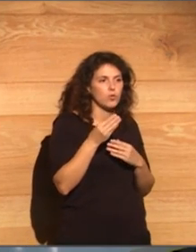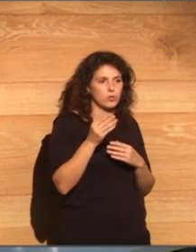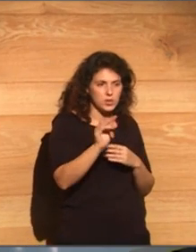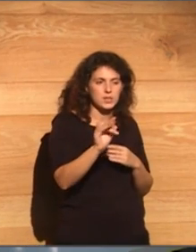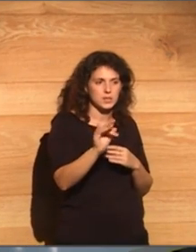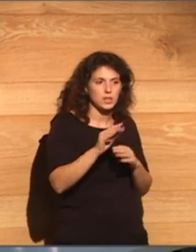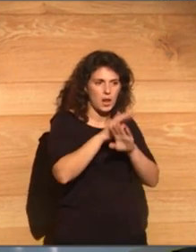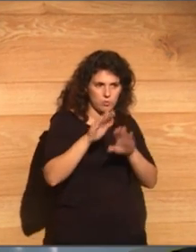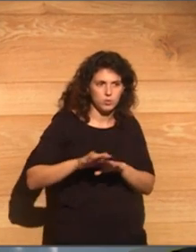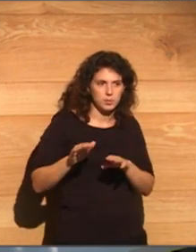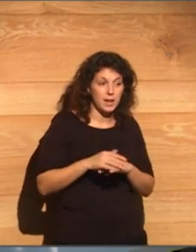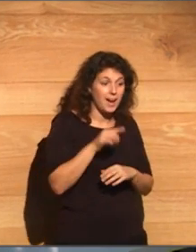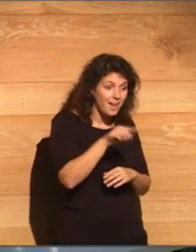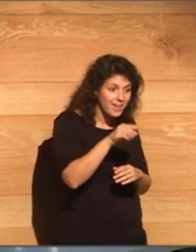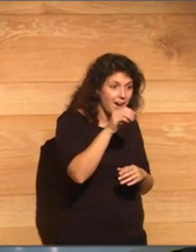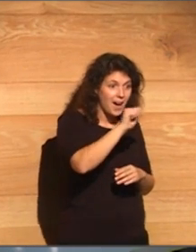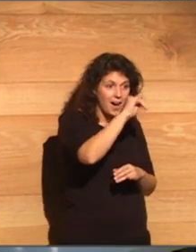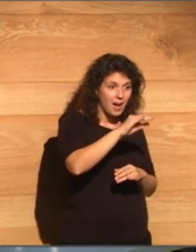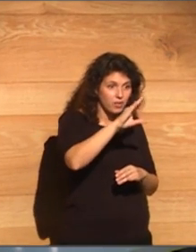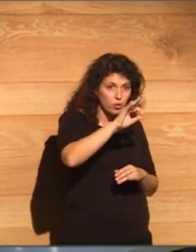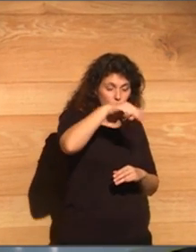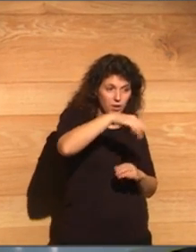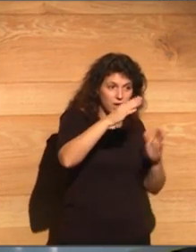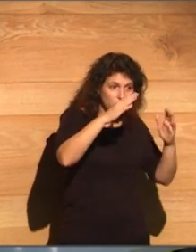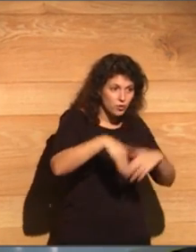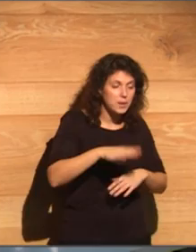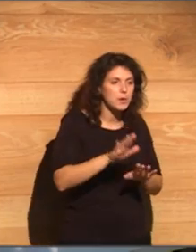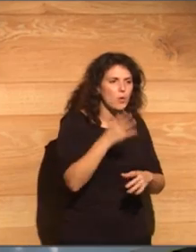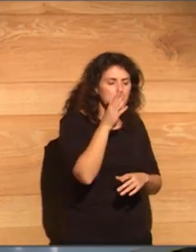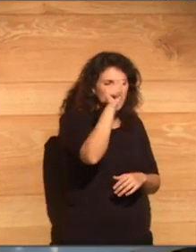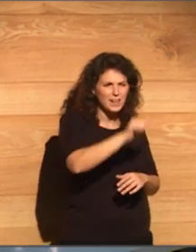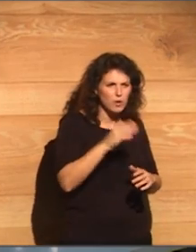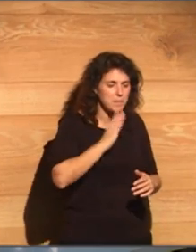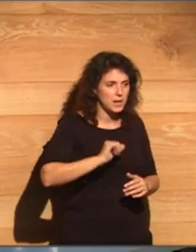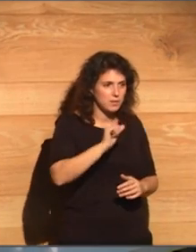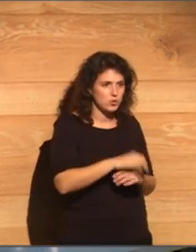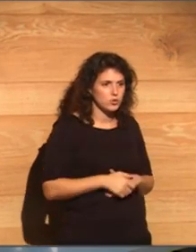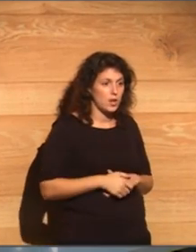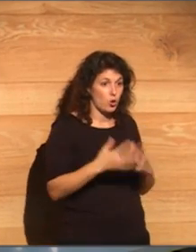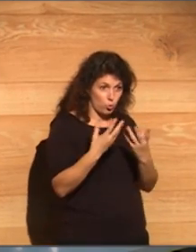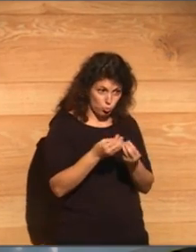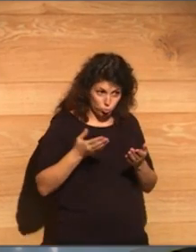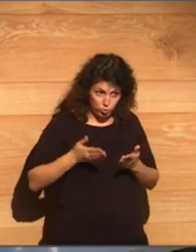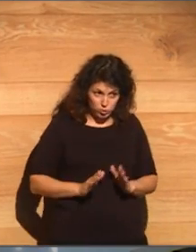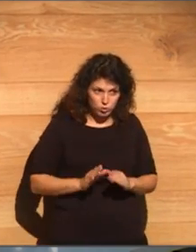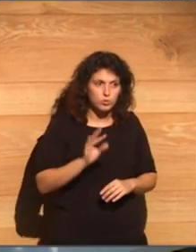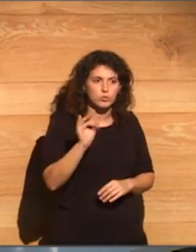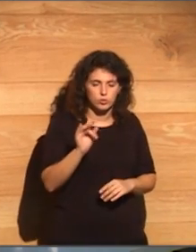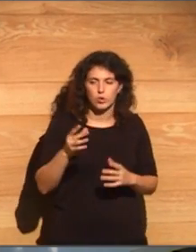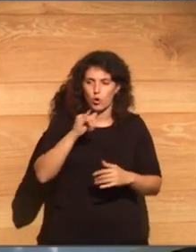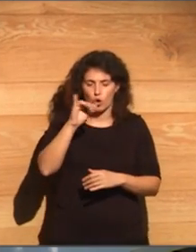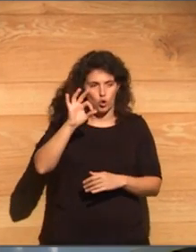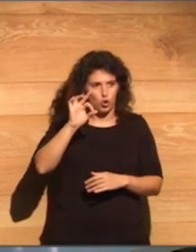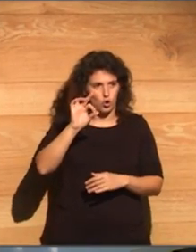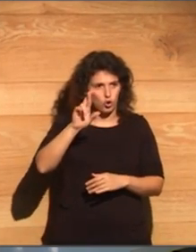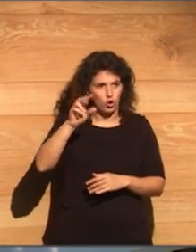Azcona. Moros y Cristianos, sí. Aquí no está Azcona y, sin embargo, es estupenda. Es estupenda de guión, además. Es estupenda de el guión con su hijo, ¿no? Con su hijo, Jorge Berlanga. Sí, con Jorge, con